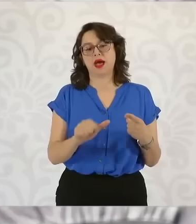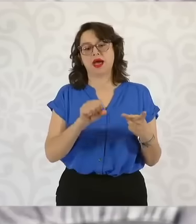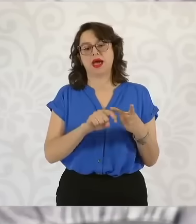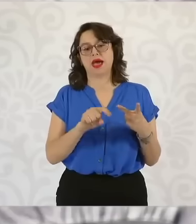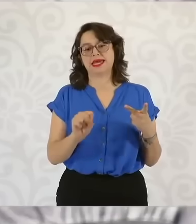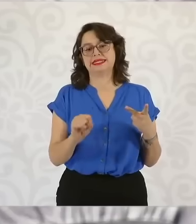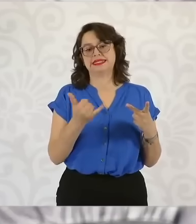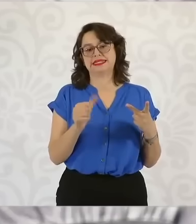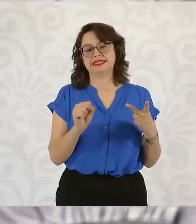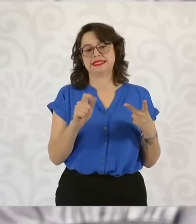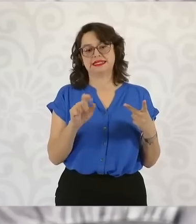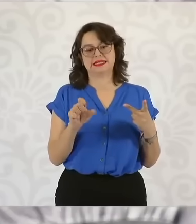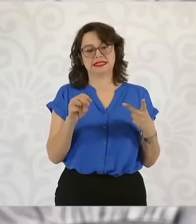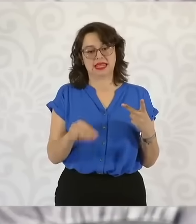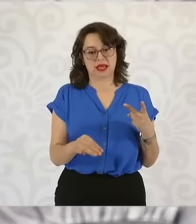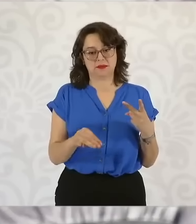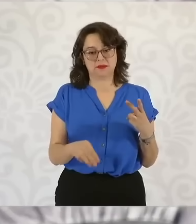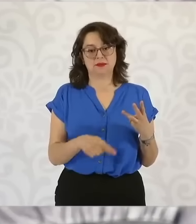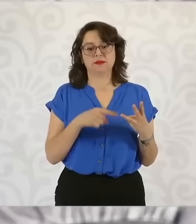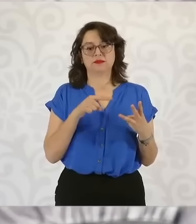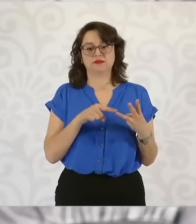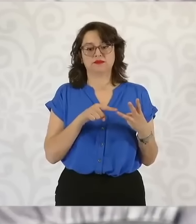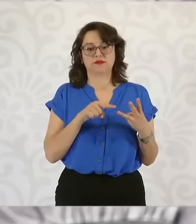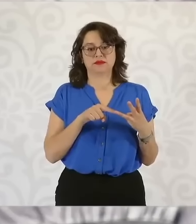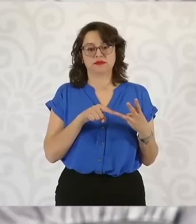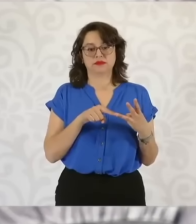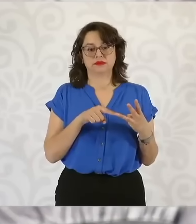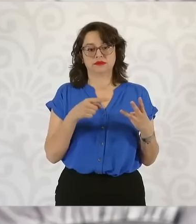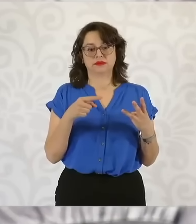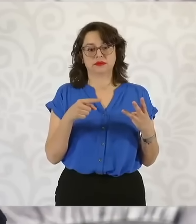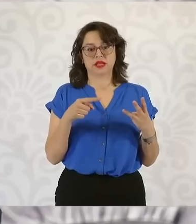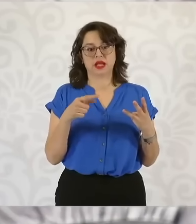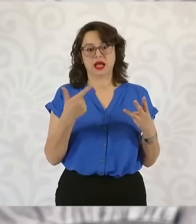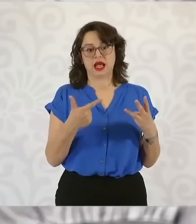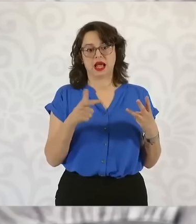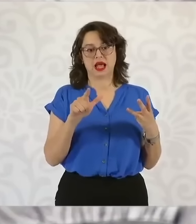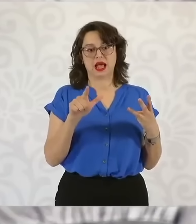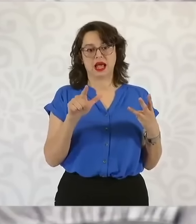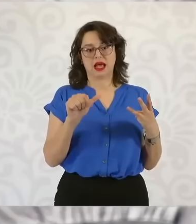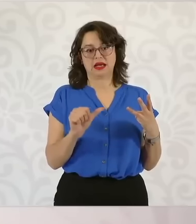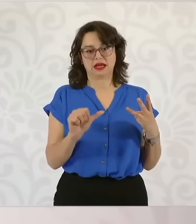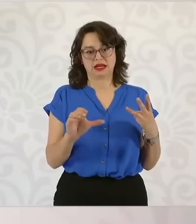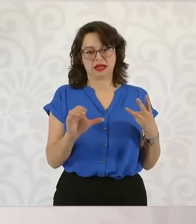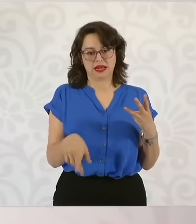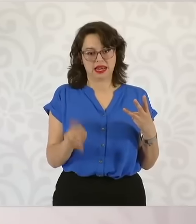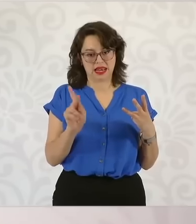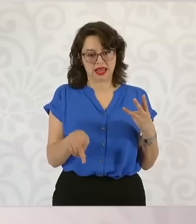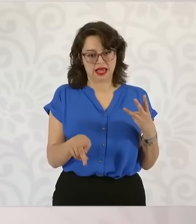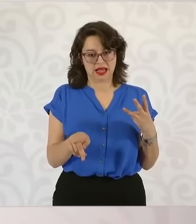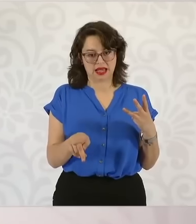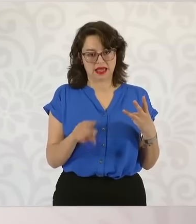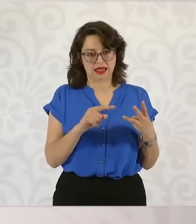tenía su nombre Genaro García Luna fue GLAC, pero era una distribuidora